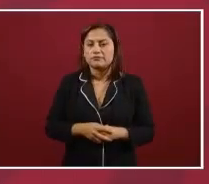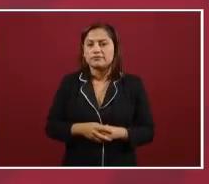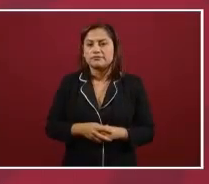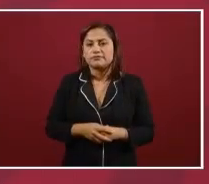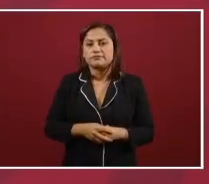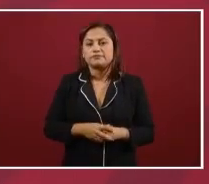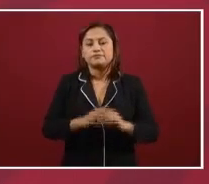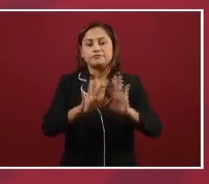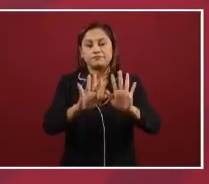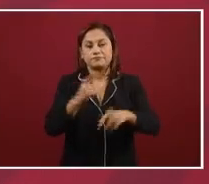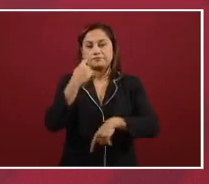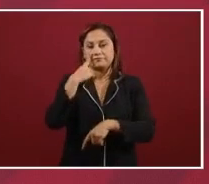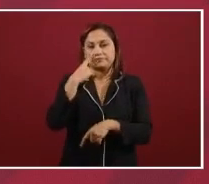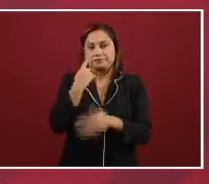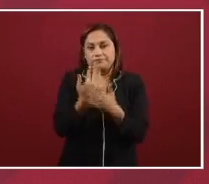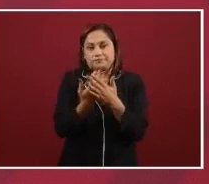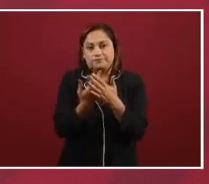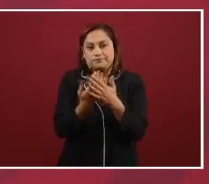termine el año,